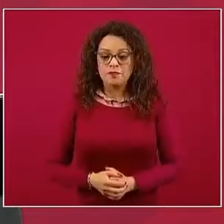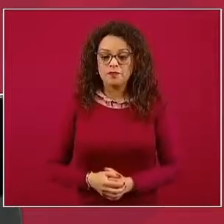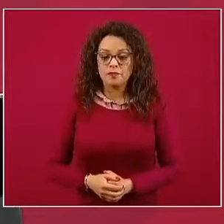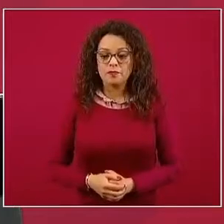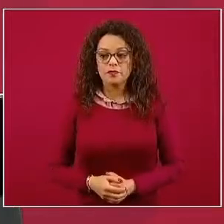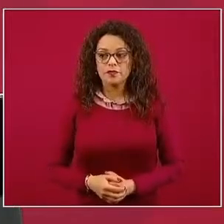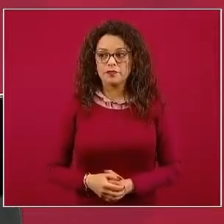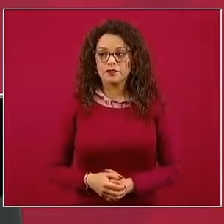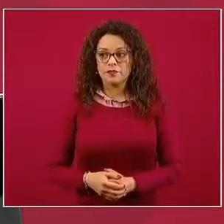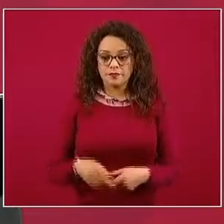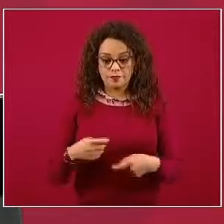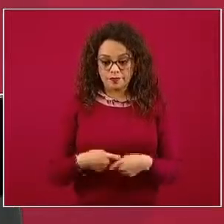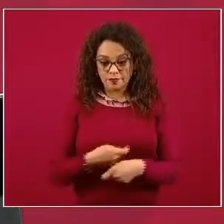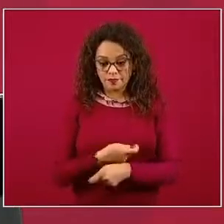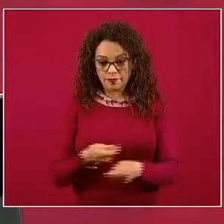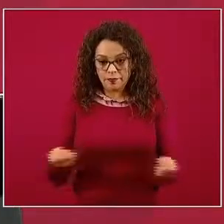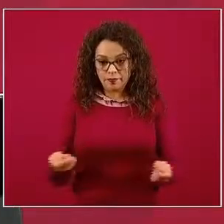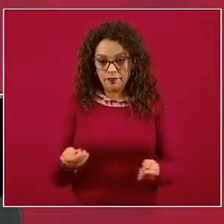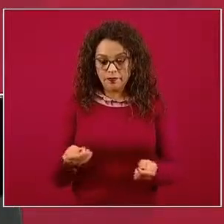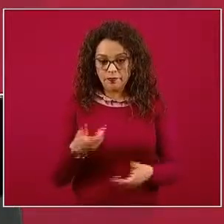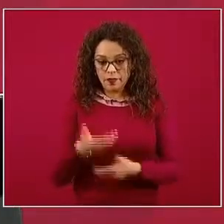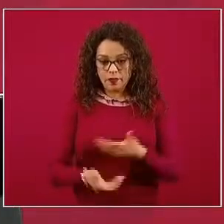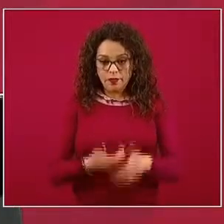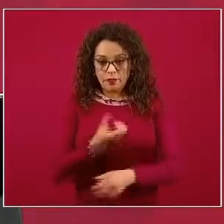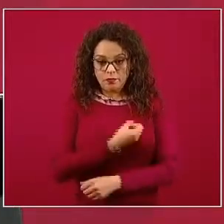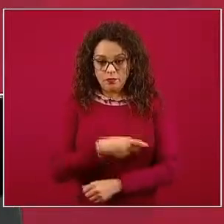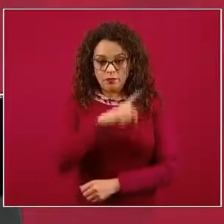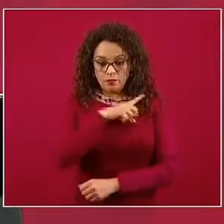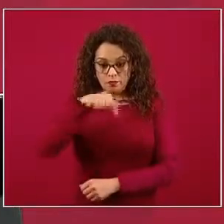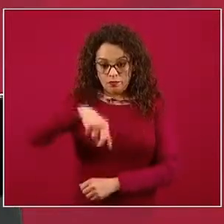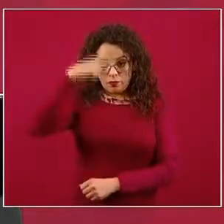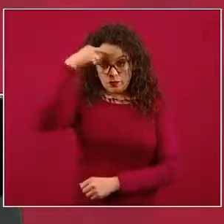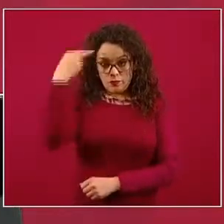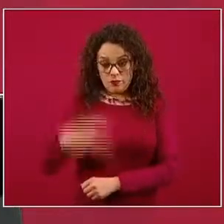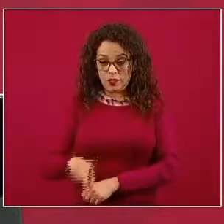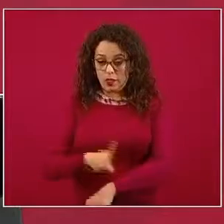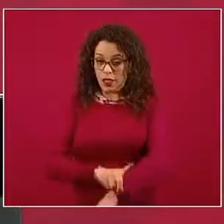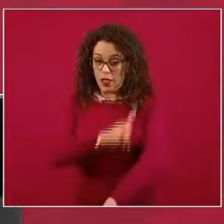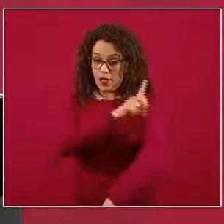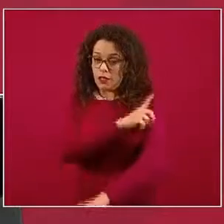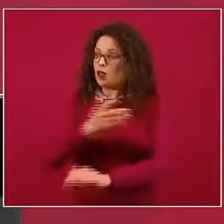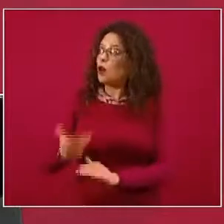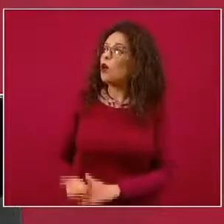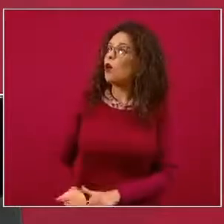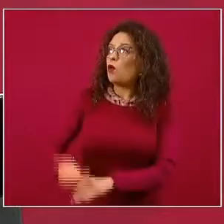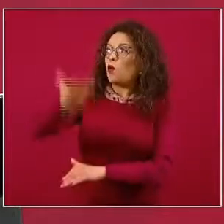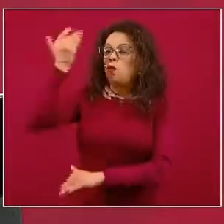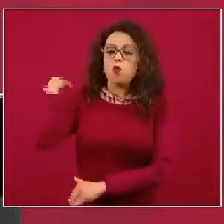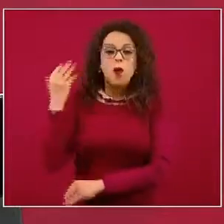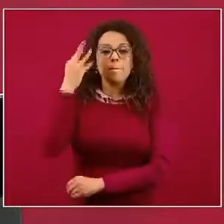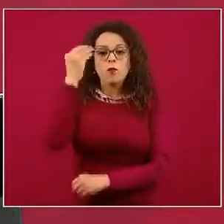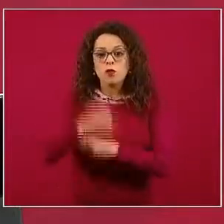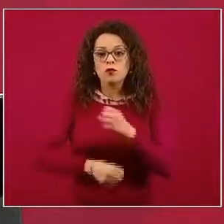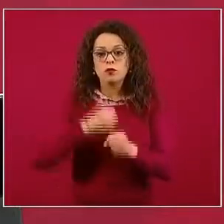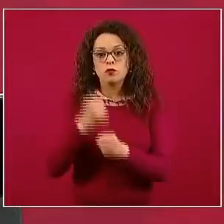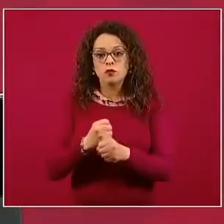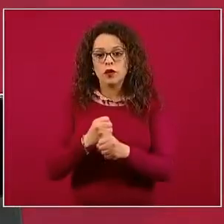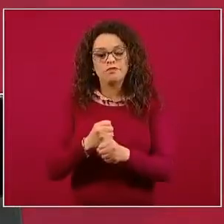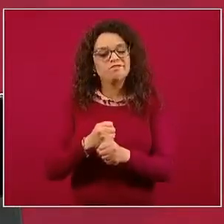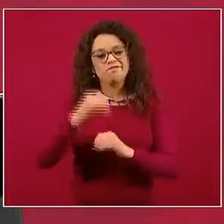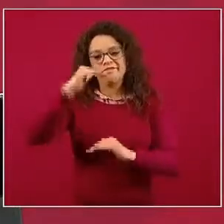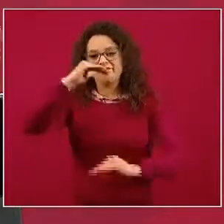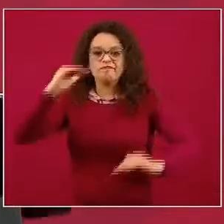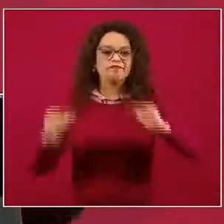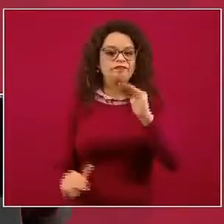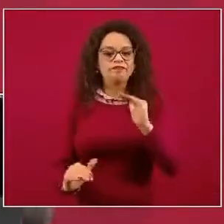y la cobertura de los servicios de salud en México, desde hace muchísimos años, décadas, es muy desigual.